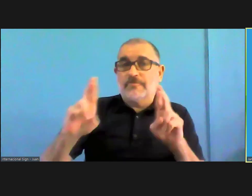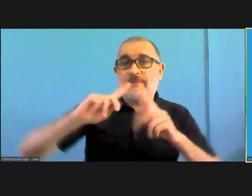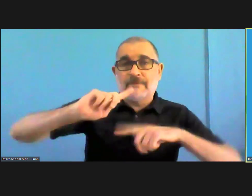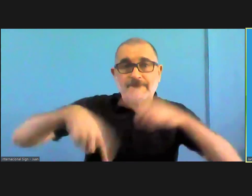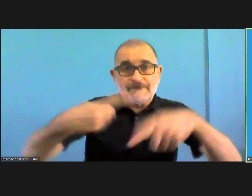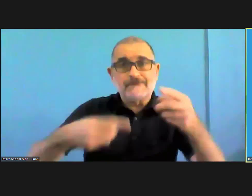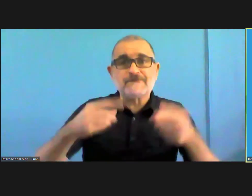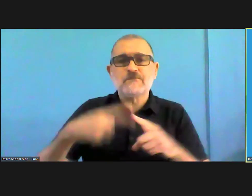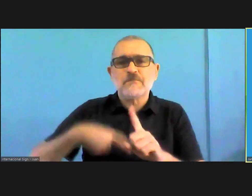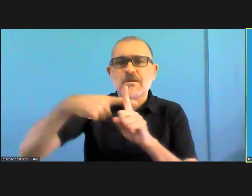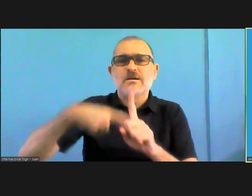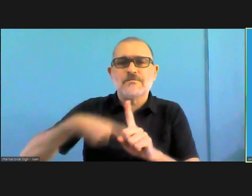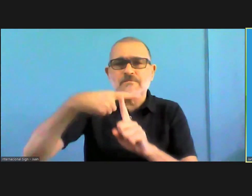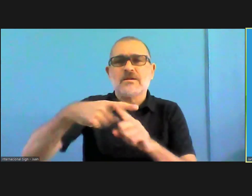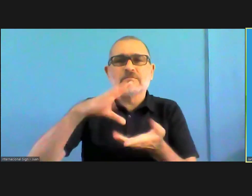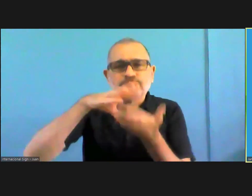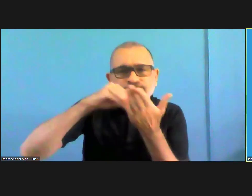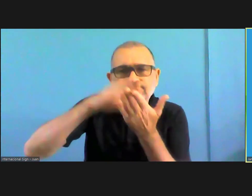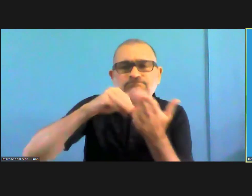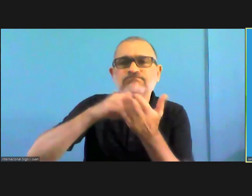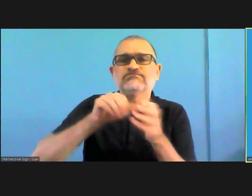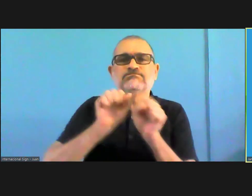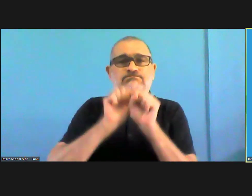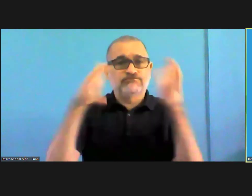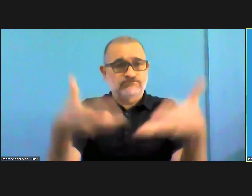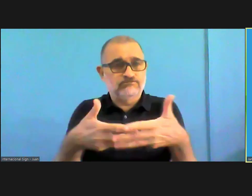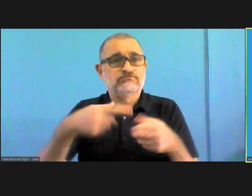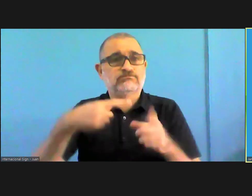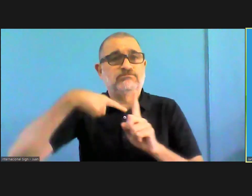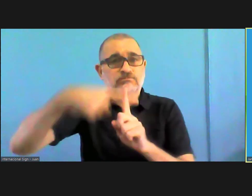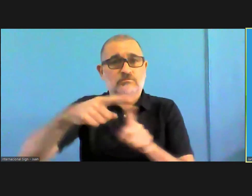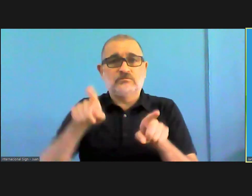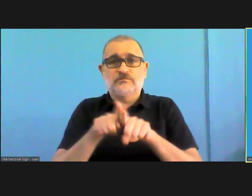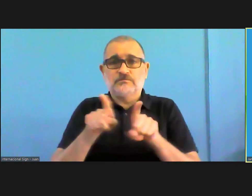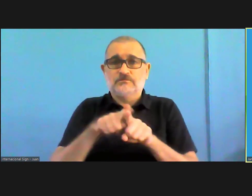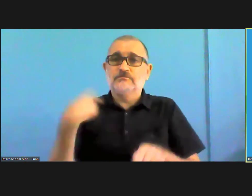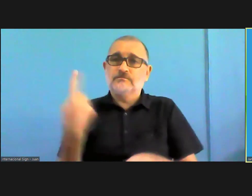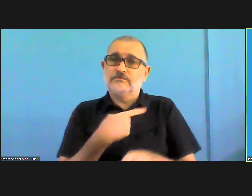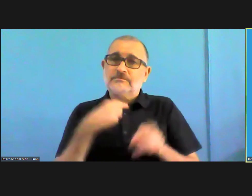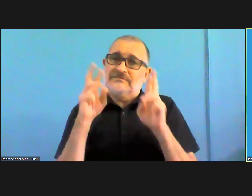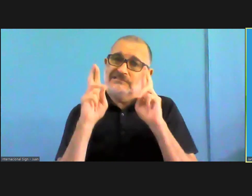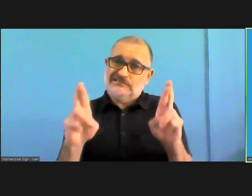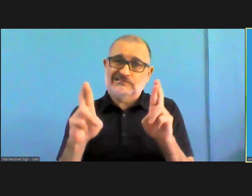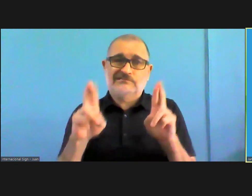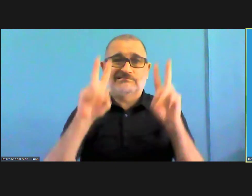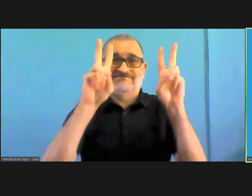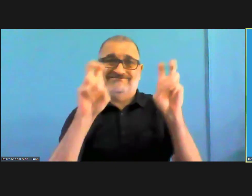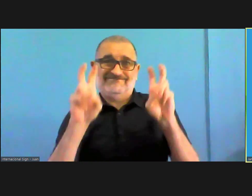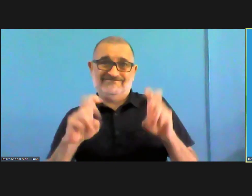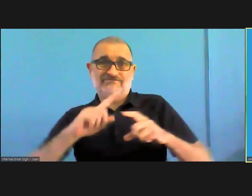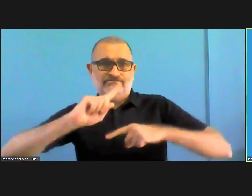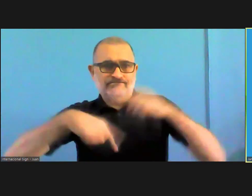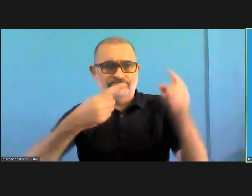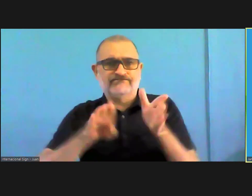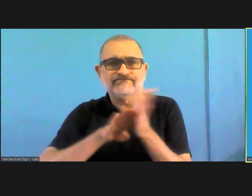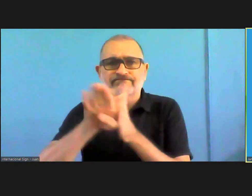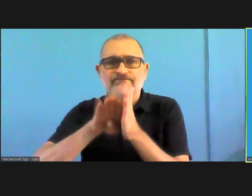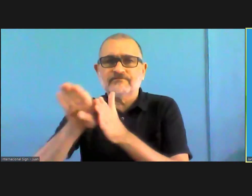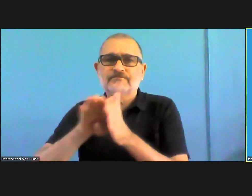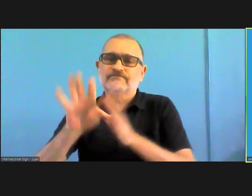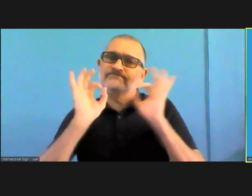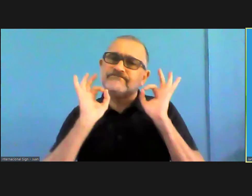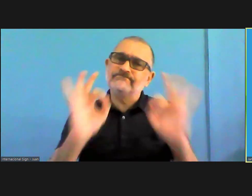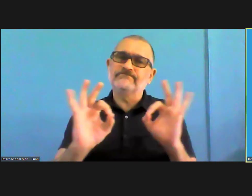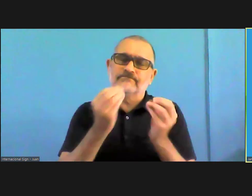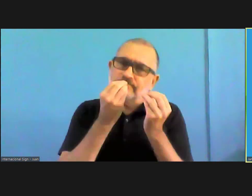ver en cuanto al desarrollo de mayor resiliencia y capacidad dentro de los sistemas sanitarios, no solamente para estar mejor preparados dentro del contexto